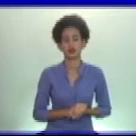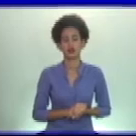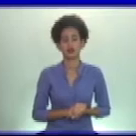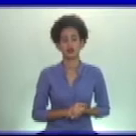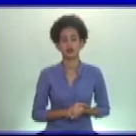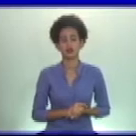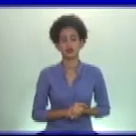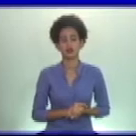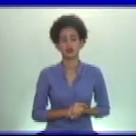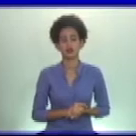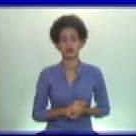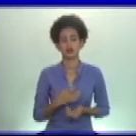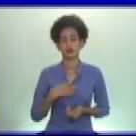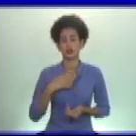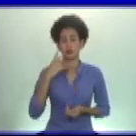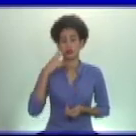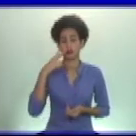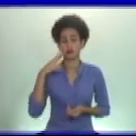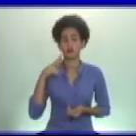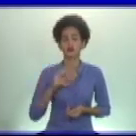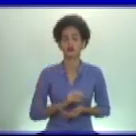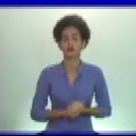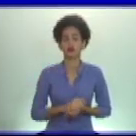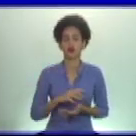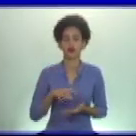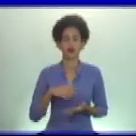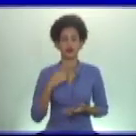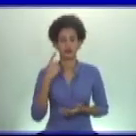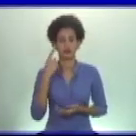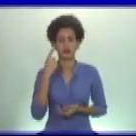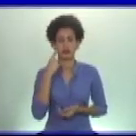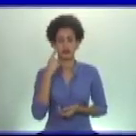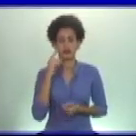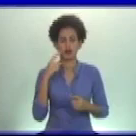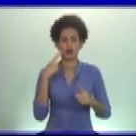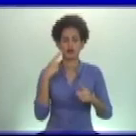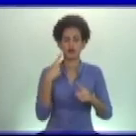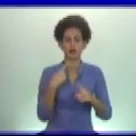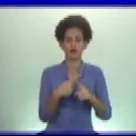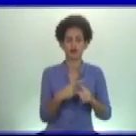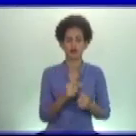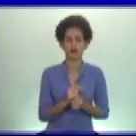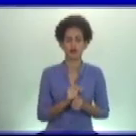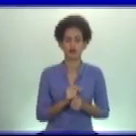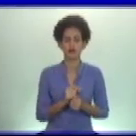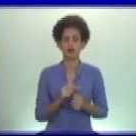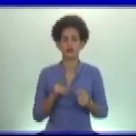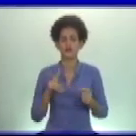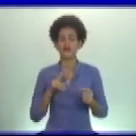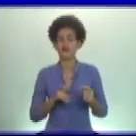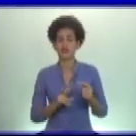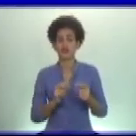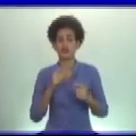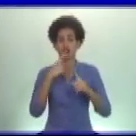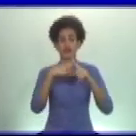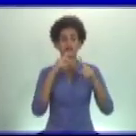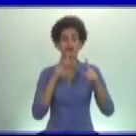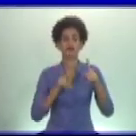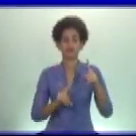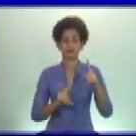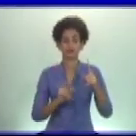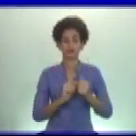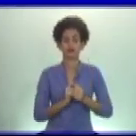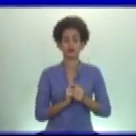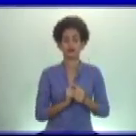que buscar dónde se encuentra la x del vértice. Recordamos que la x del vértice sería menos b sobre